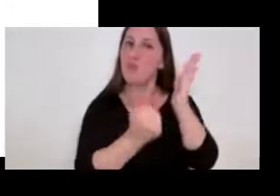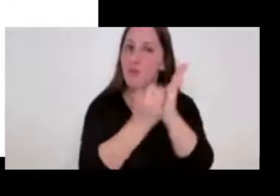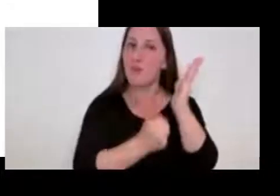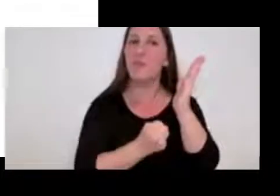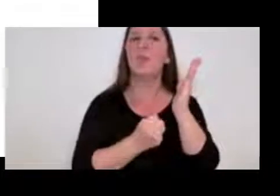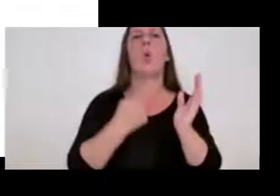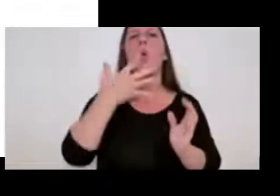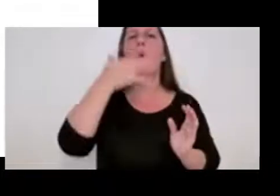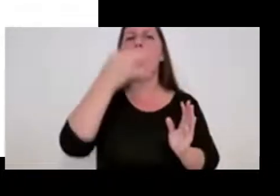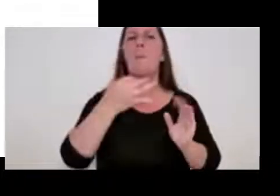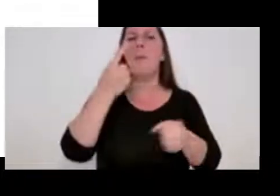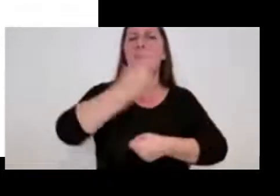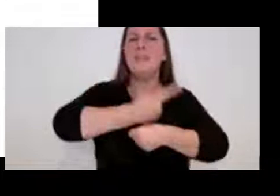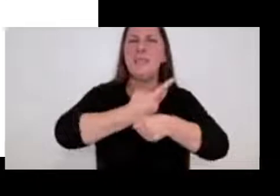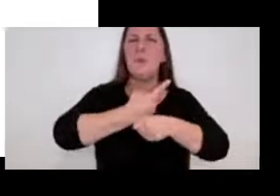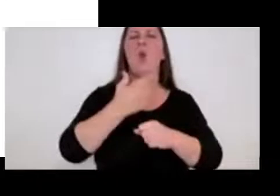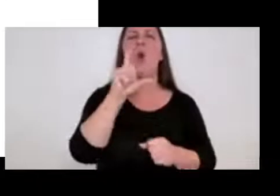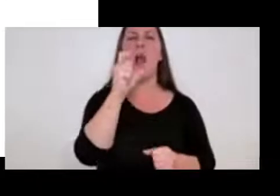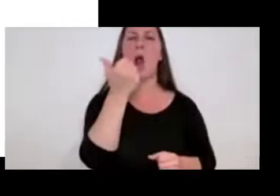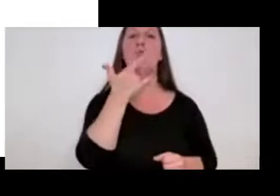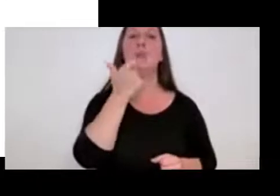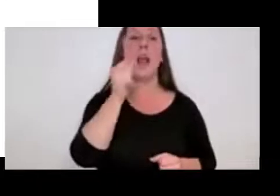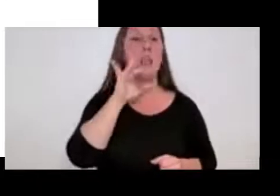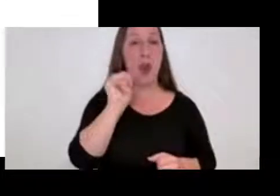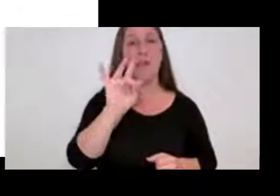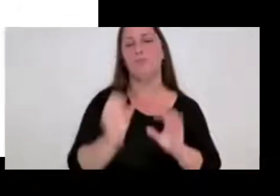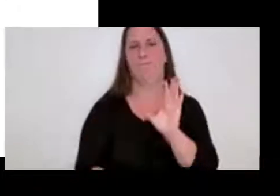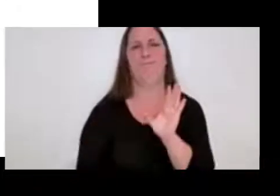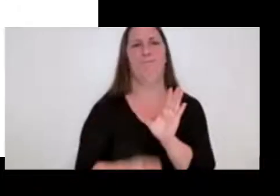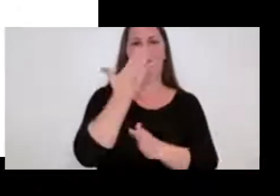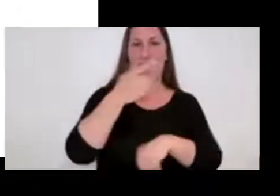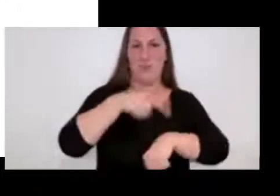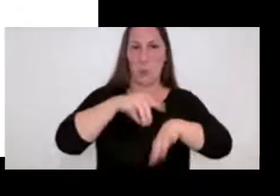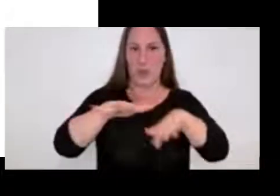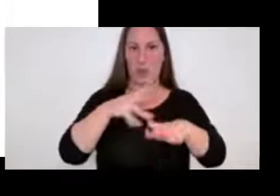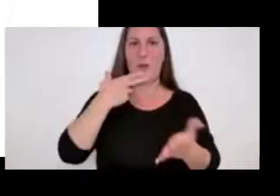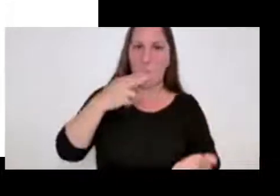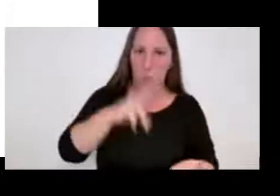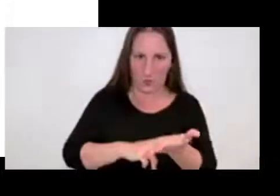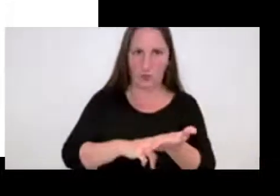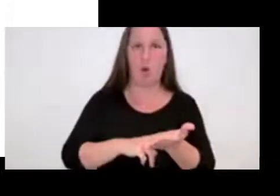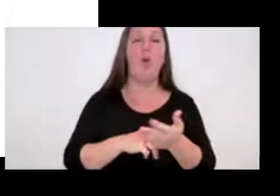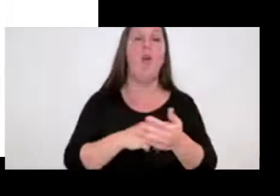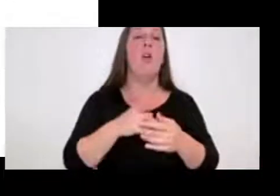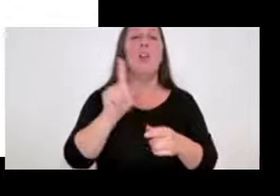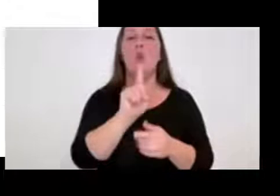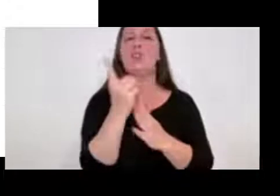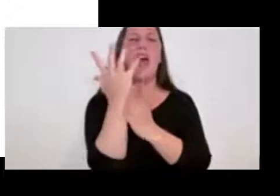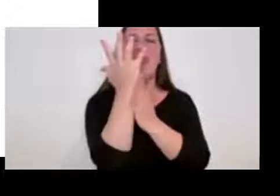principio de causalidad, que se hubiera generado el nacimiento del hecho imponible y que no sea una